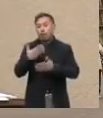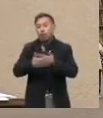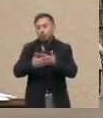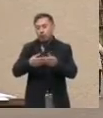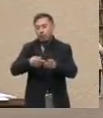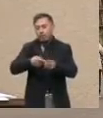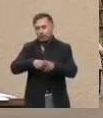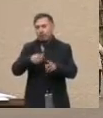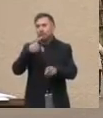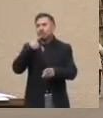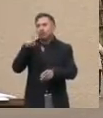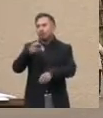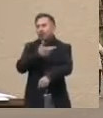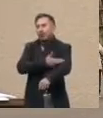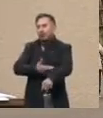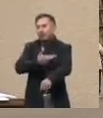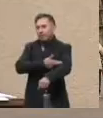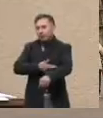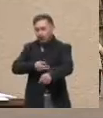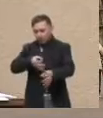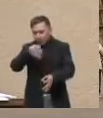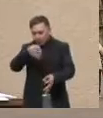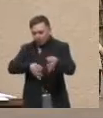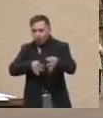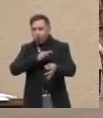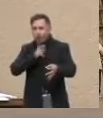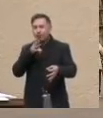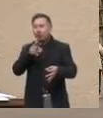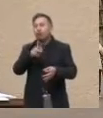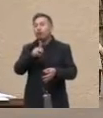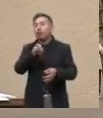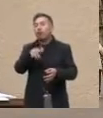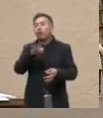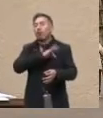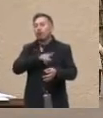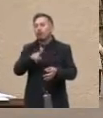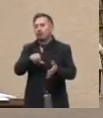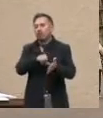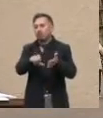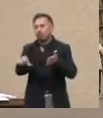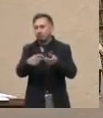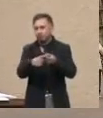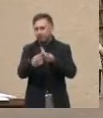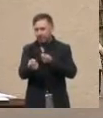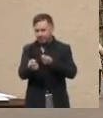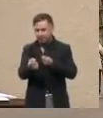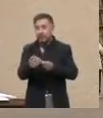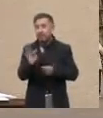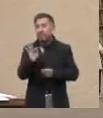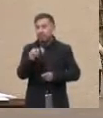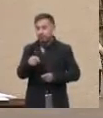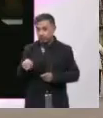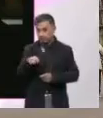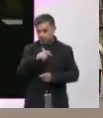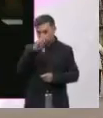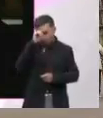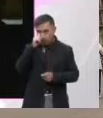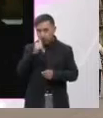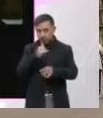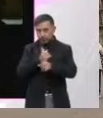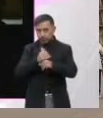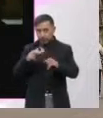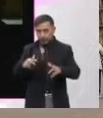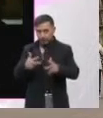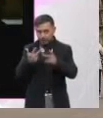lleve eventualmente a la pérdida del registro del partido político. Quienes estén a favor de esa propuesta, primero quienes están virtualmente, sírvanse